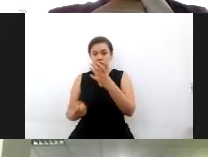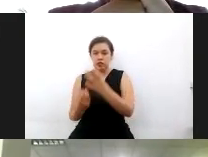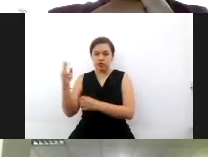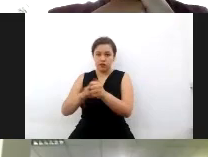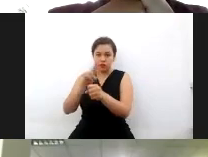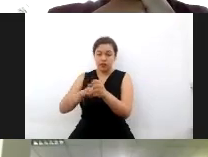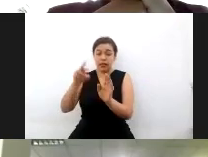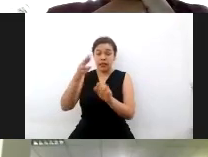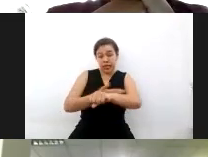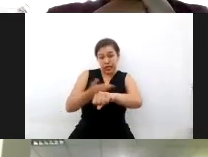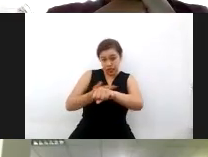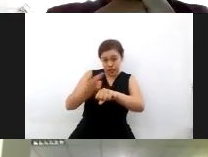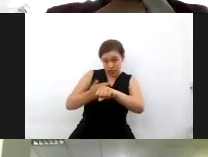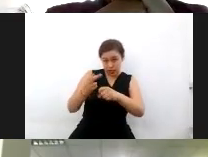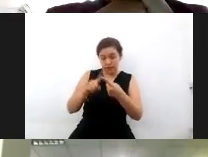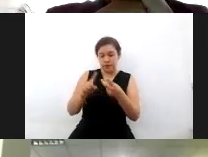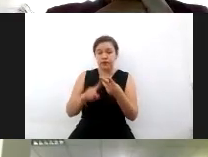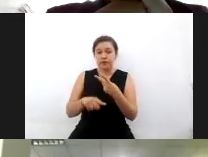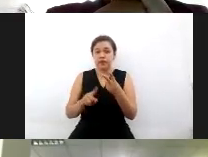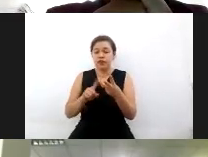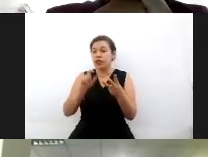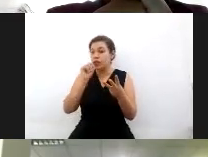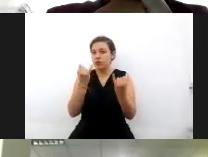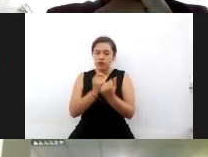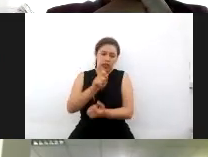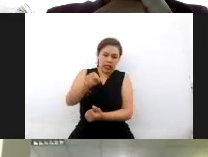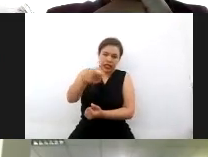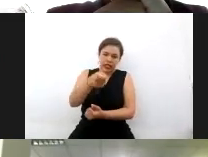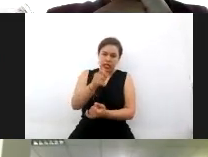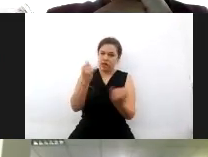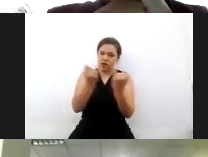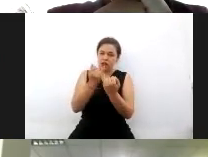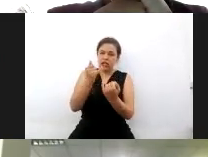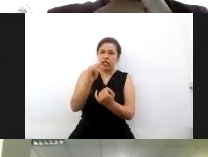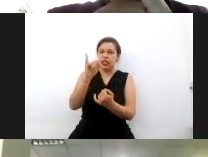registro va a ser igual con la llave.